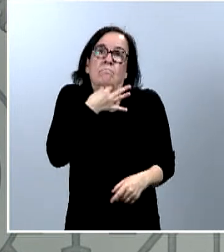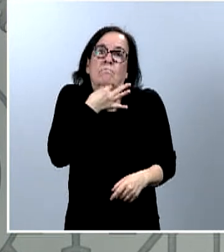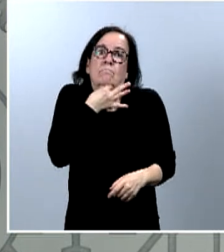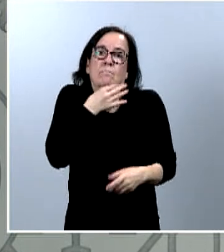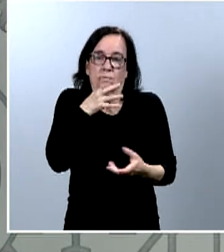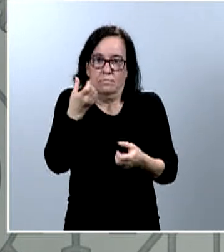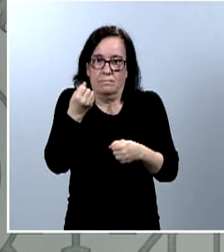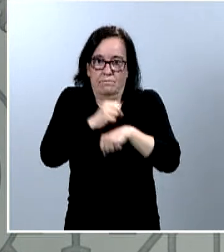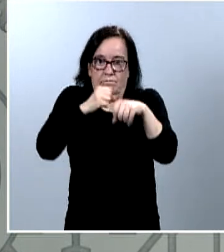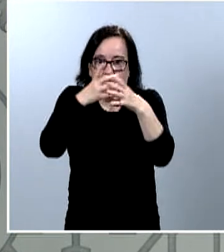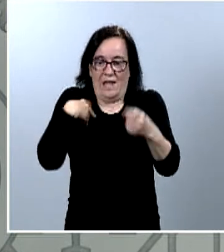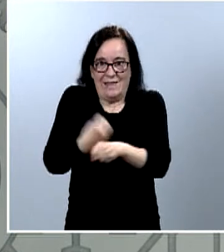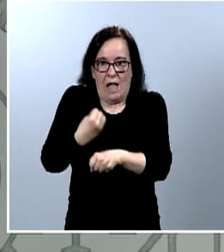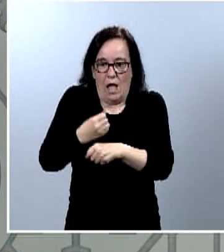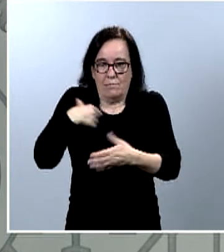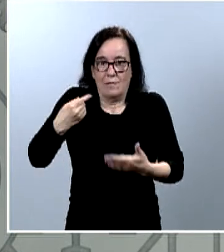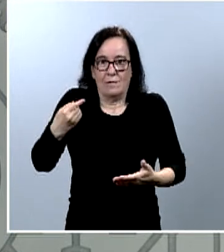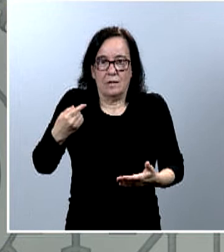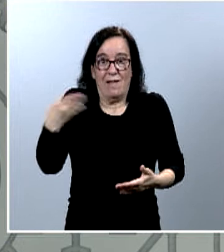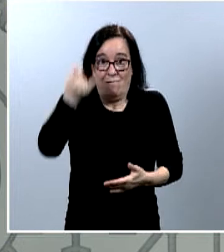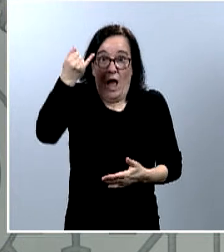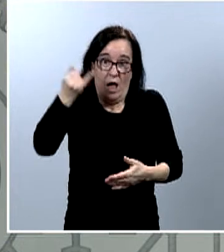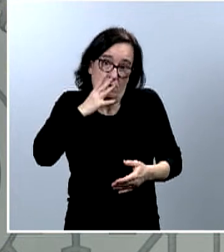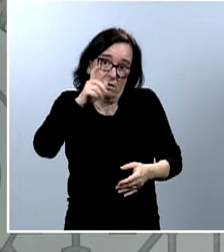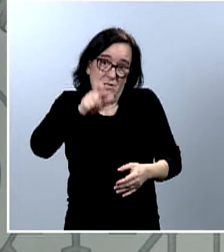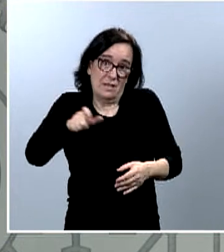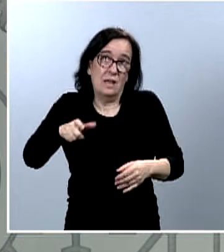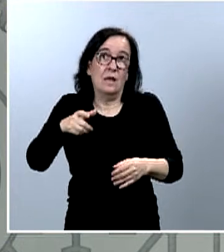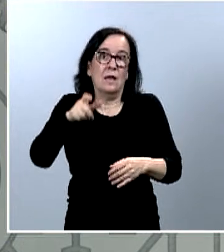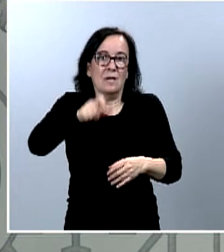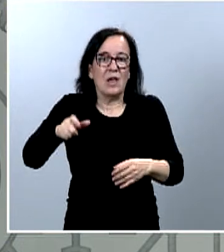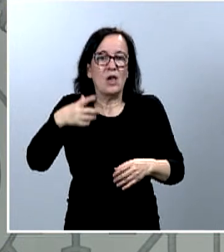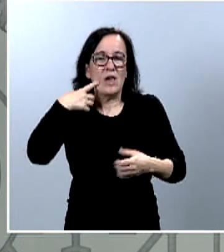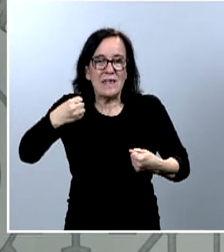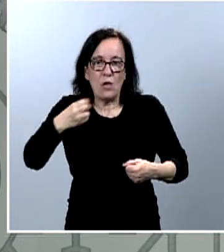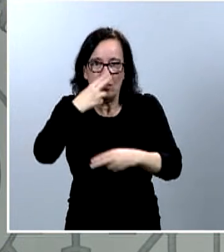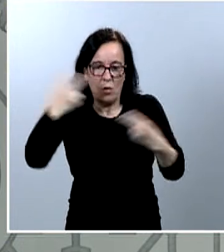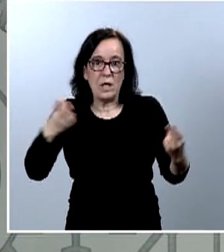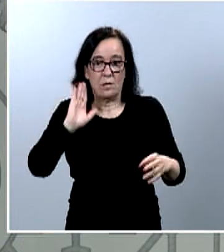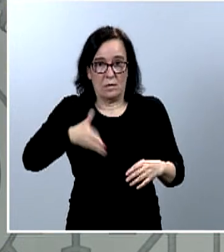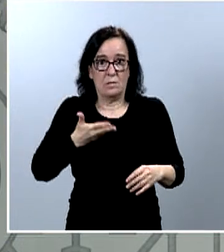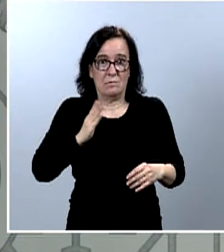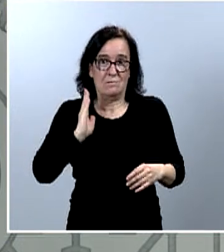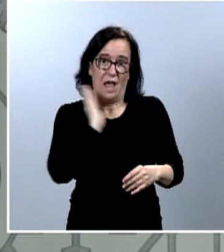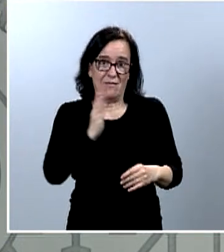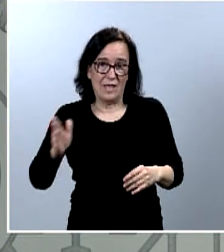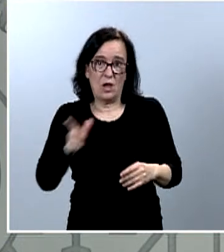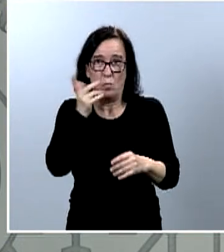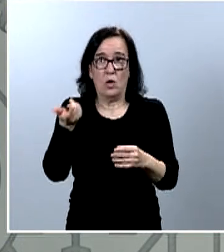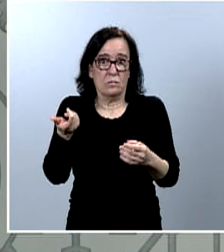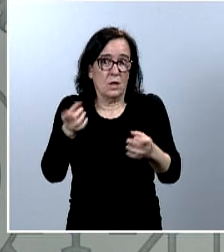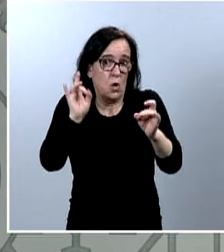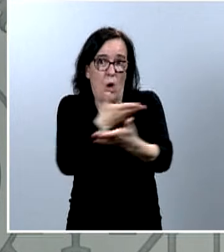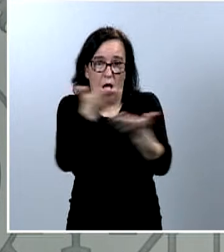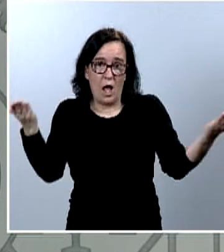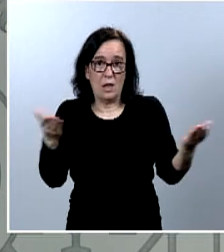e incluso por las bajas que ha habido entre el personal de salud pública, porque han sido afectados también, como toda la población, por el coronavirus, en